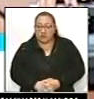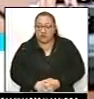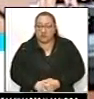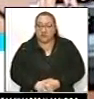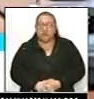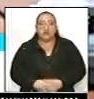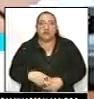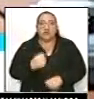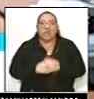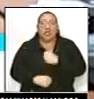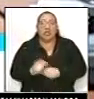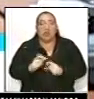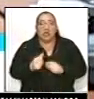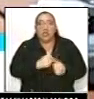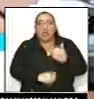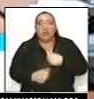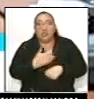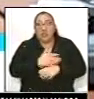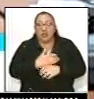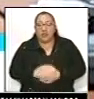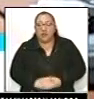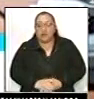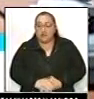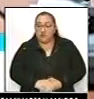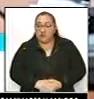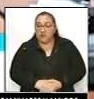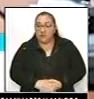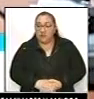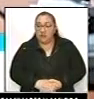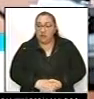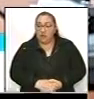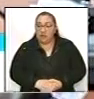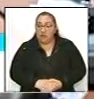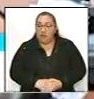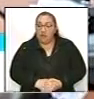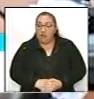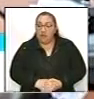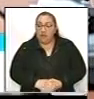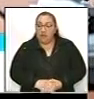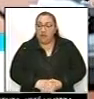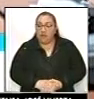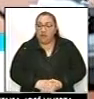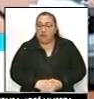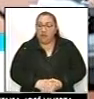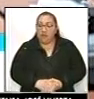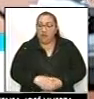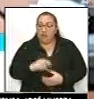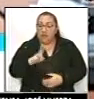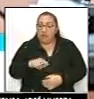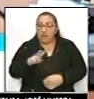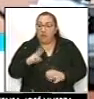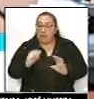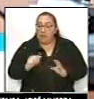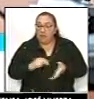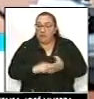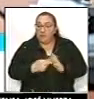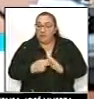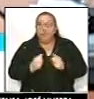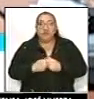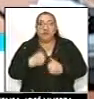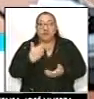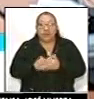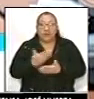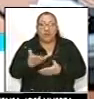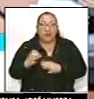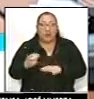los hijos de víctima. Porque en cierta forma, para llegar al 2023, nosotros quisiéramos, con la propuesta